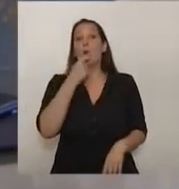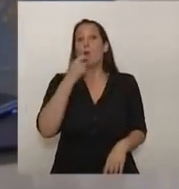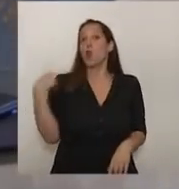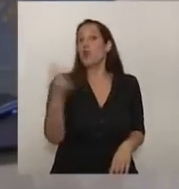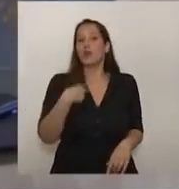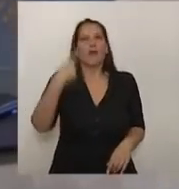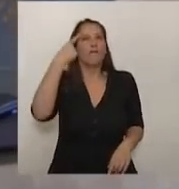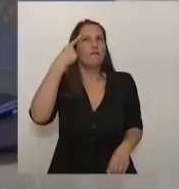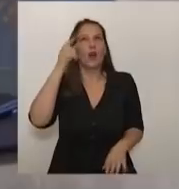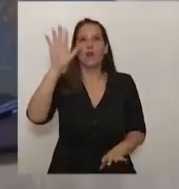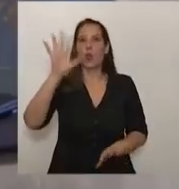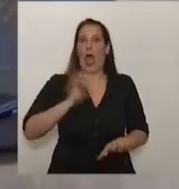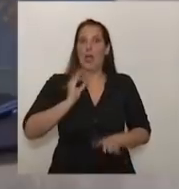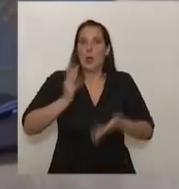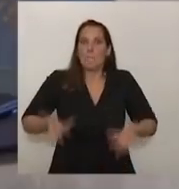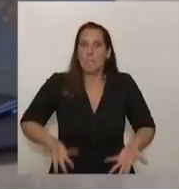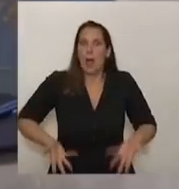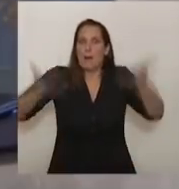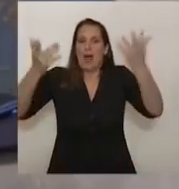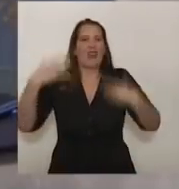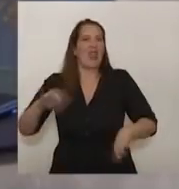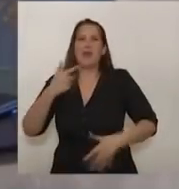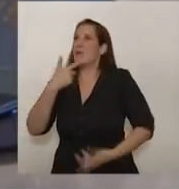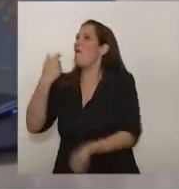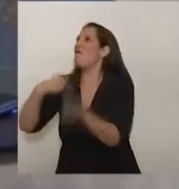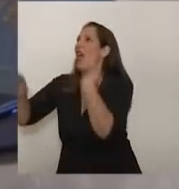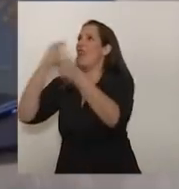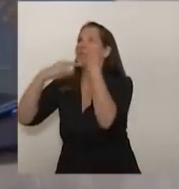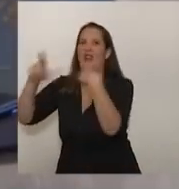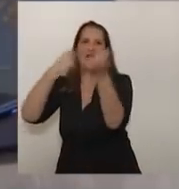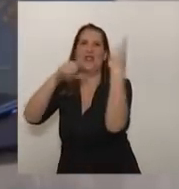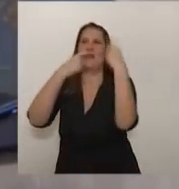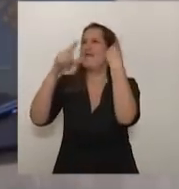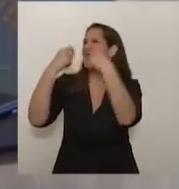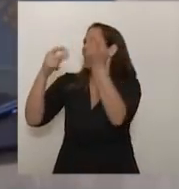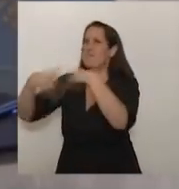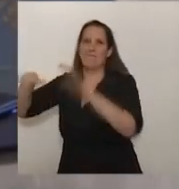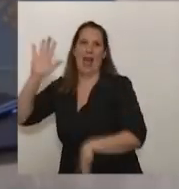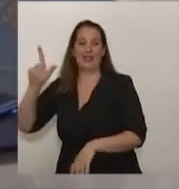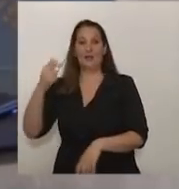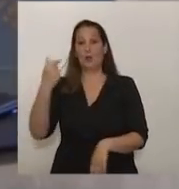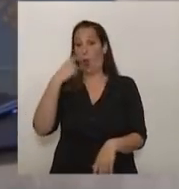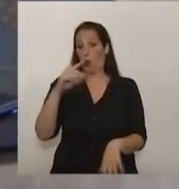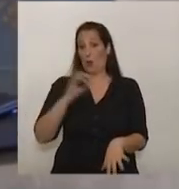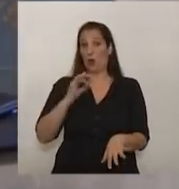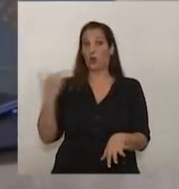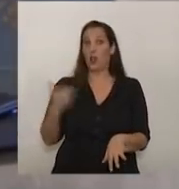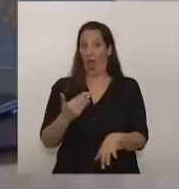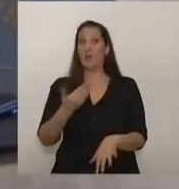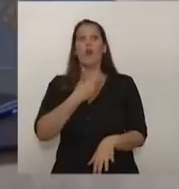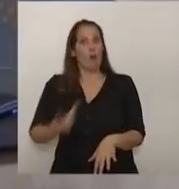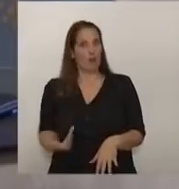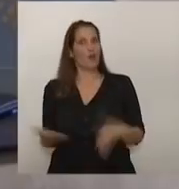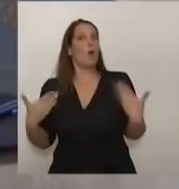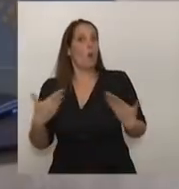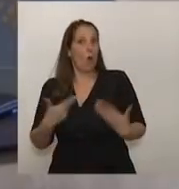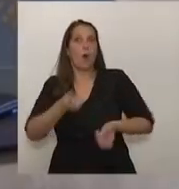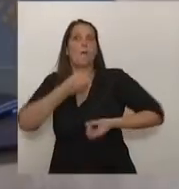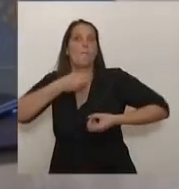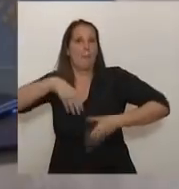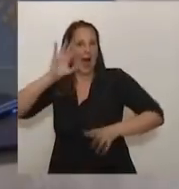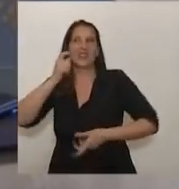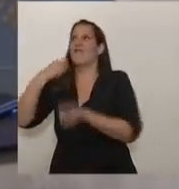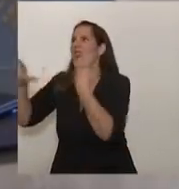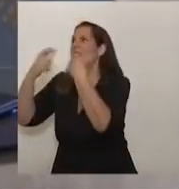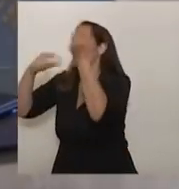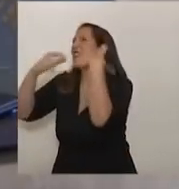que exportar más. En estos años, nuestro gobierno también avanzó en varios caminos para aumentar las exportaciones que